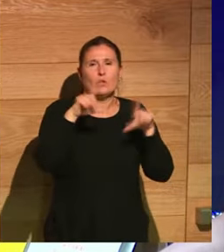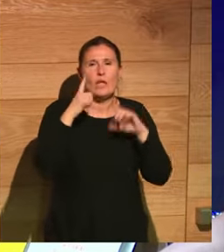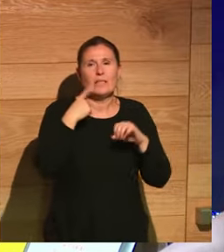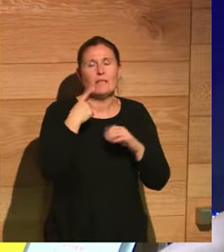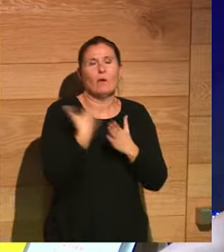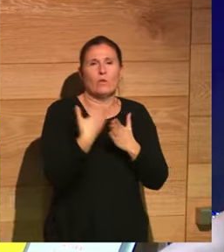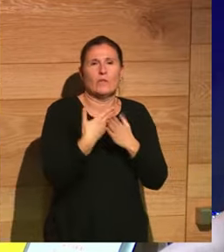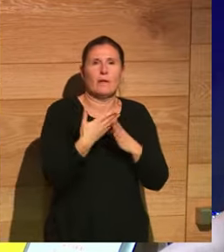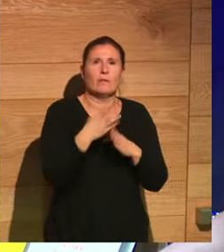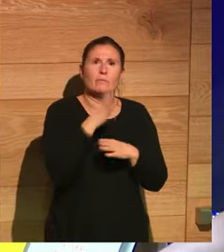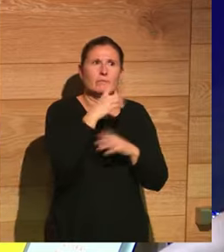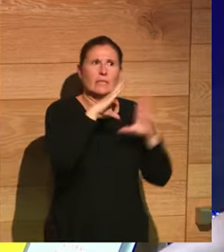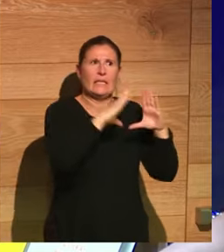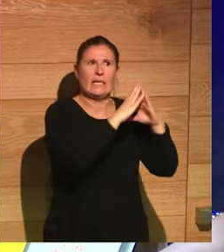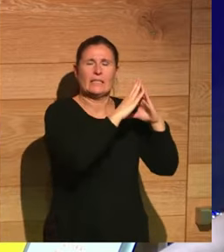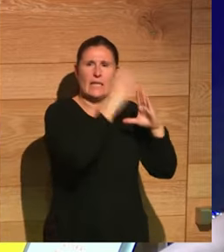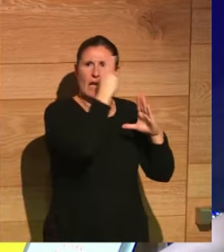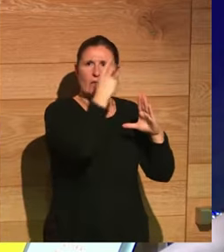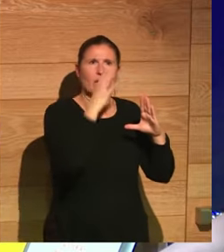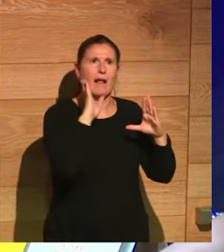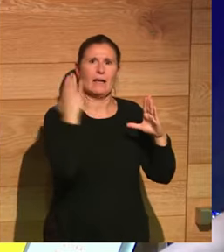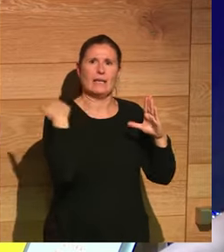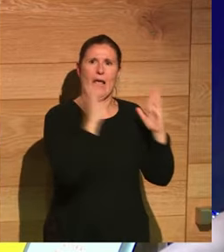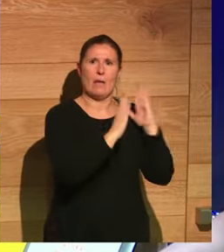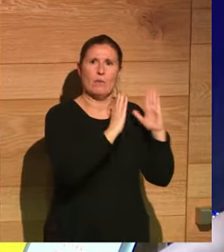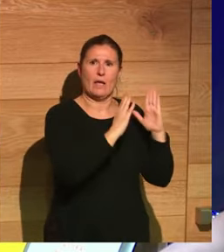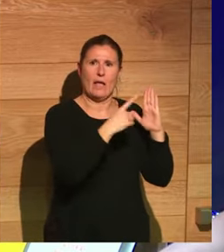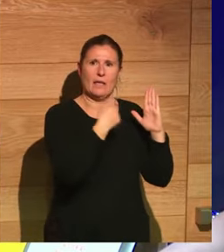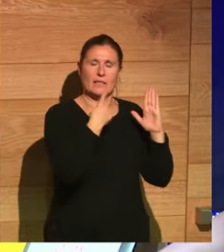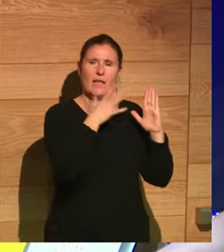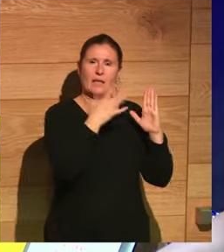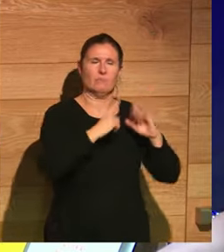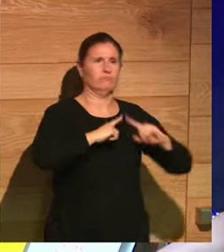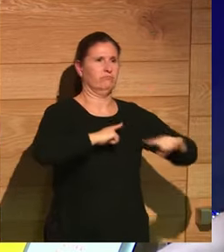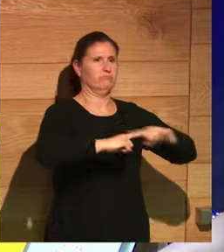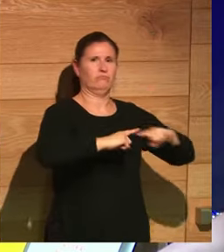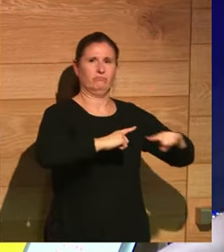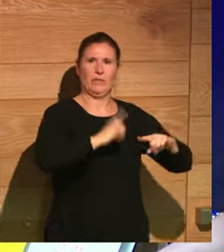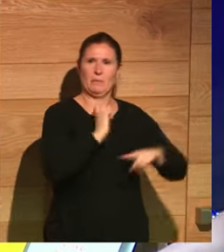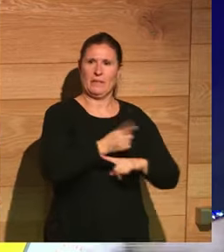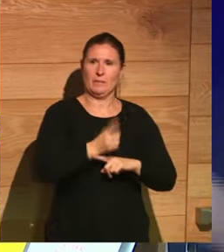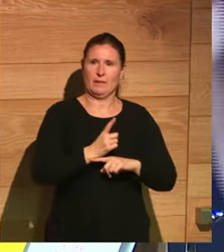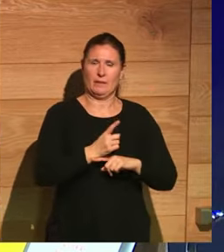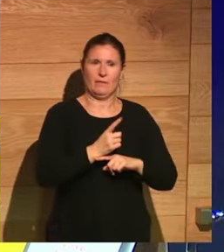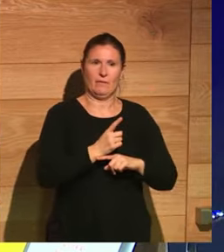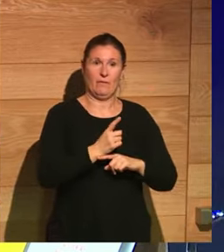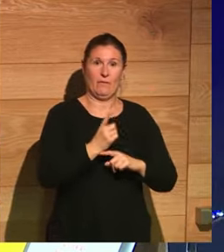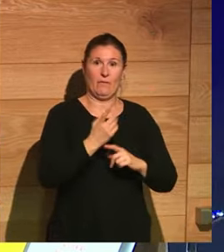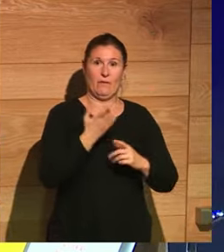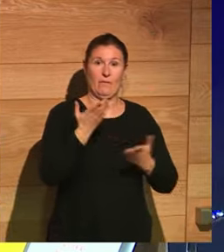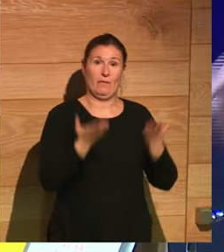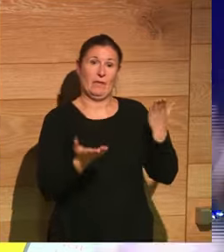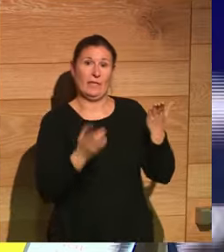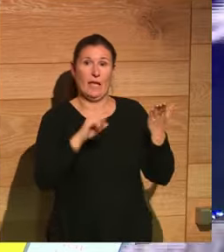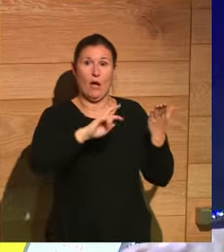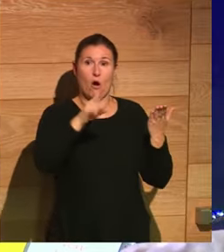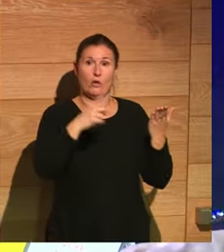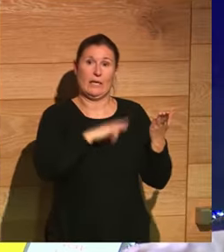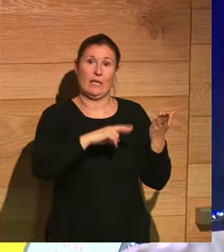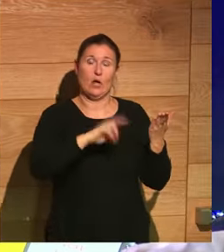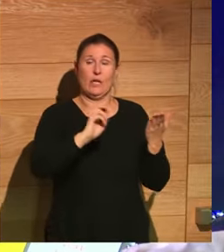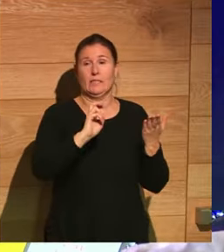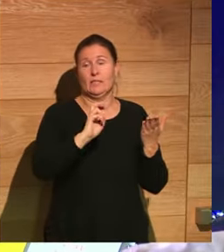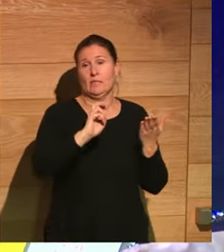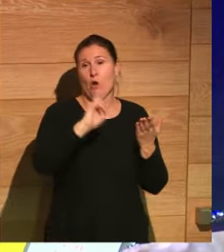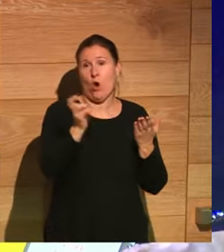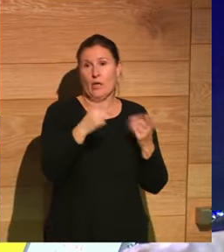justificar por qué la Iglesia católica en ese momento ya es la que domina todo ante las religiones tradicionales, o como